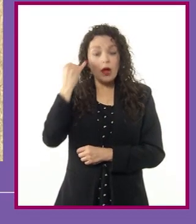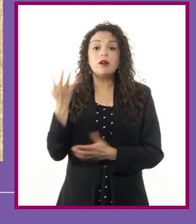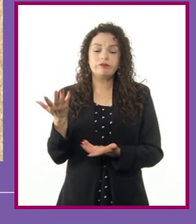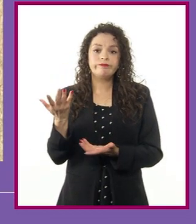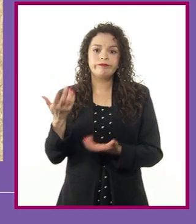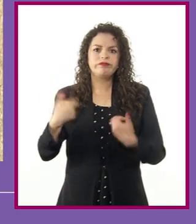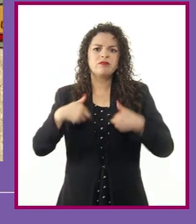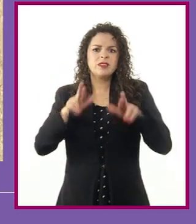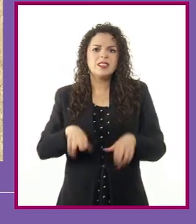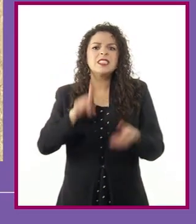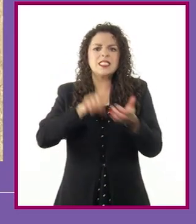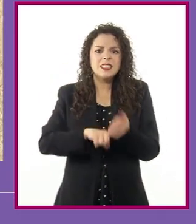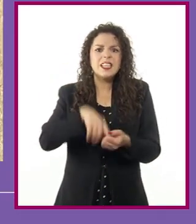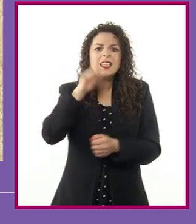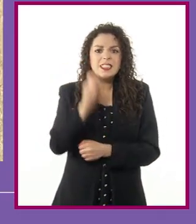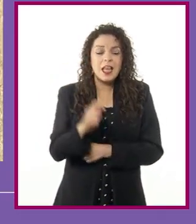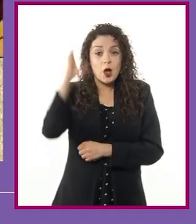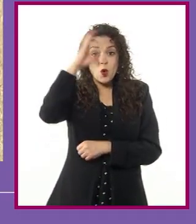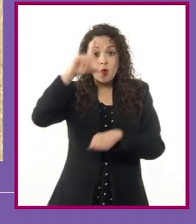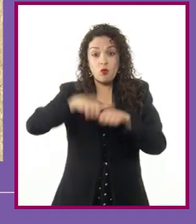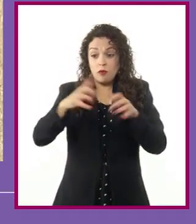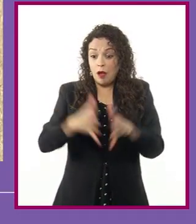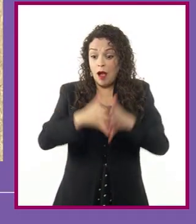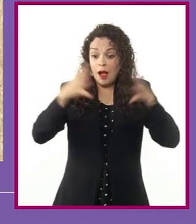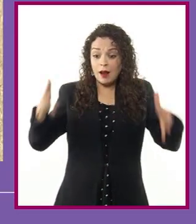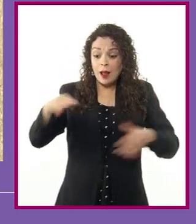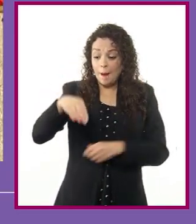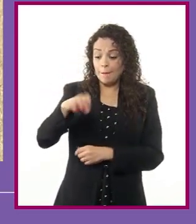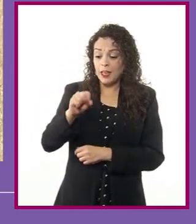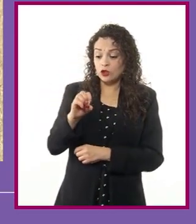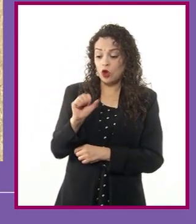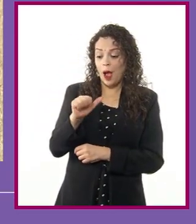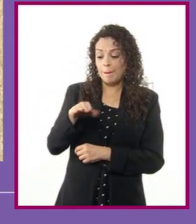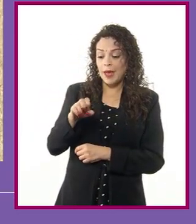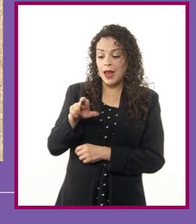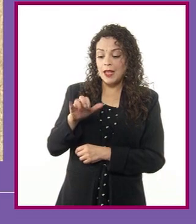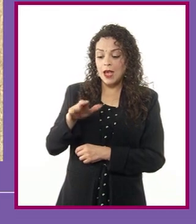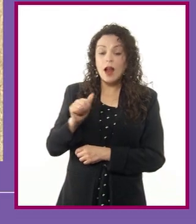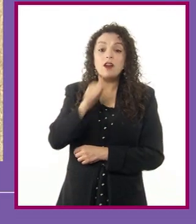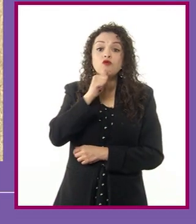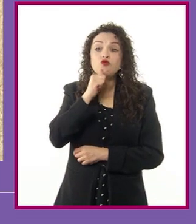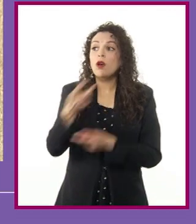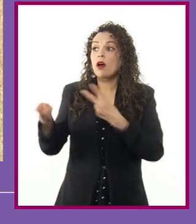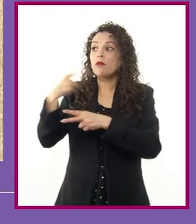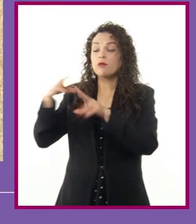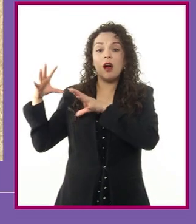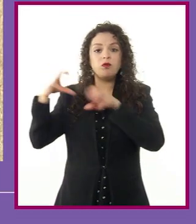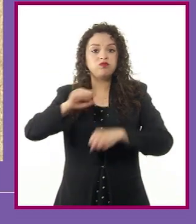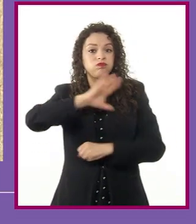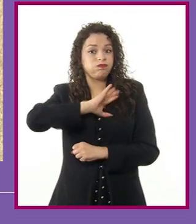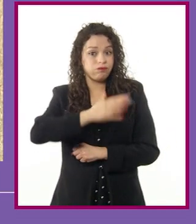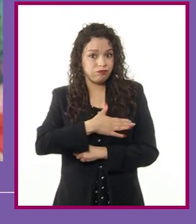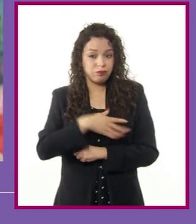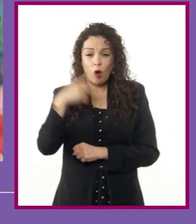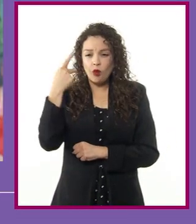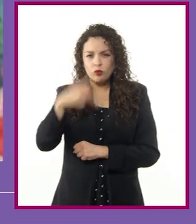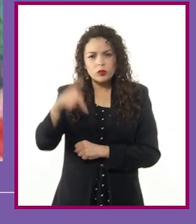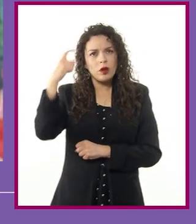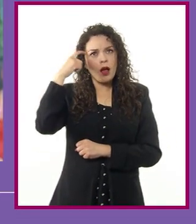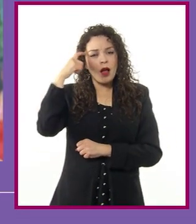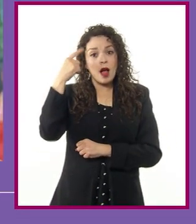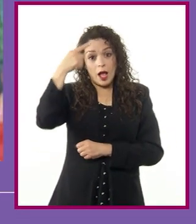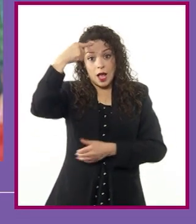a una de las grandes culturas mesoamericanas antes de la llegada de los españoles. Según sus creencias, el